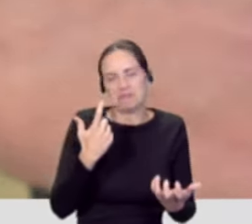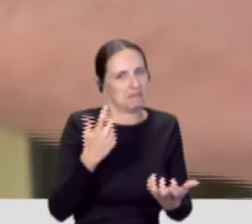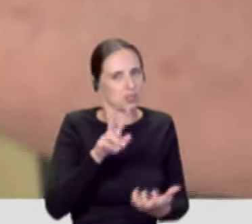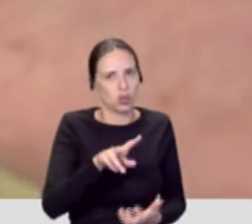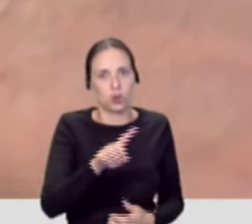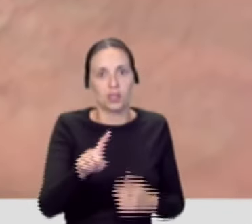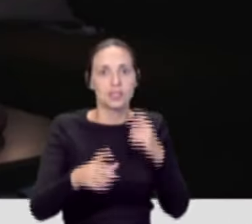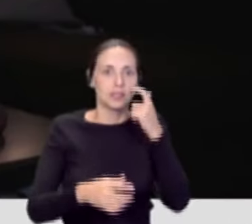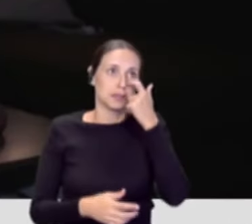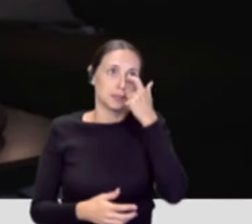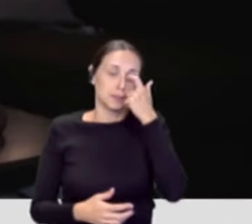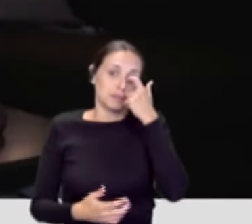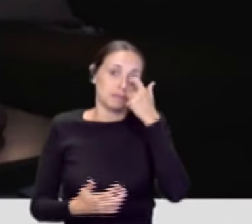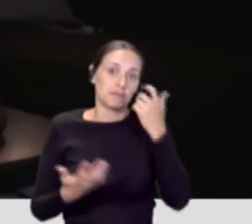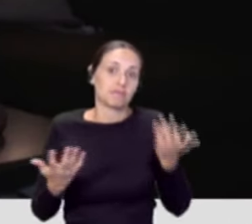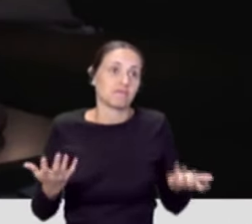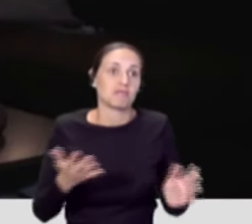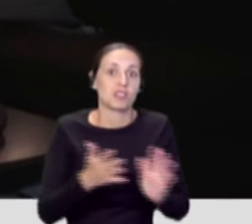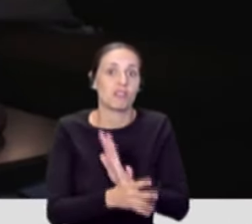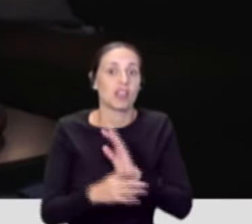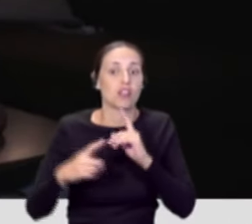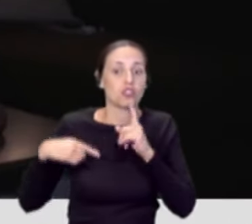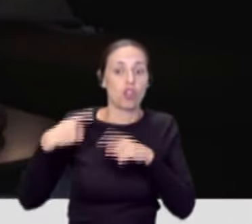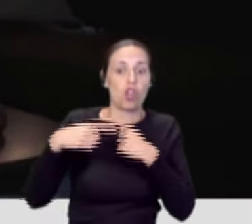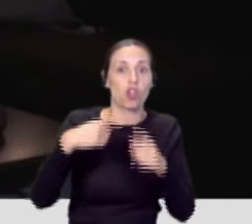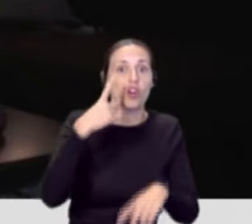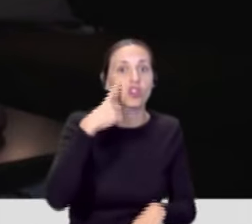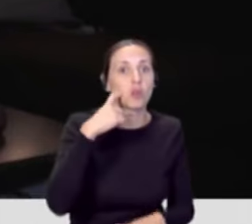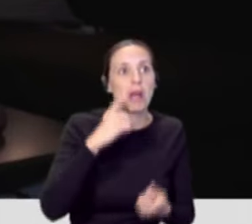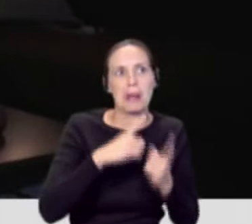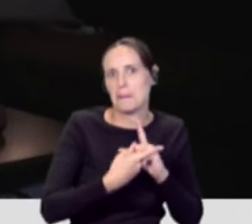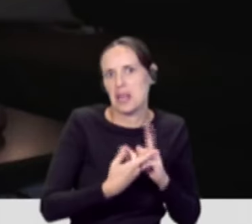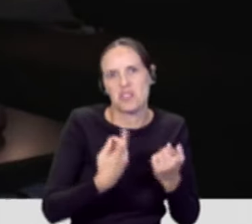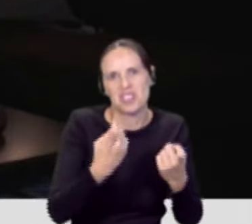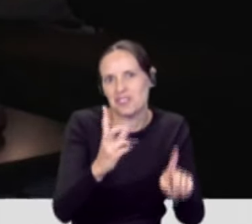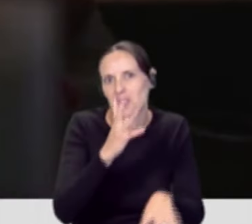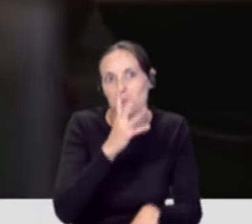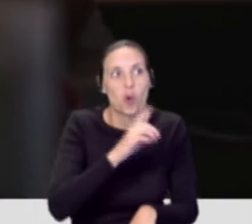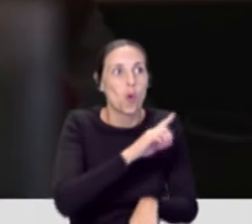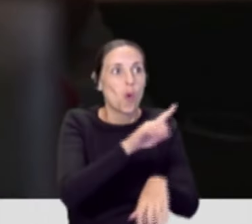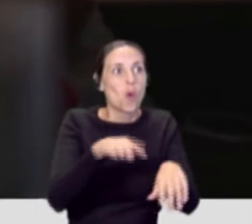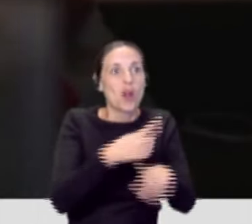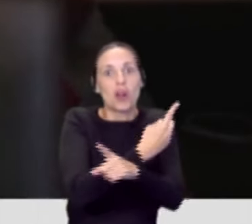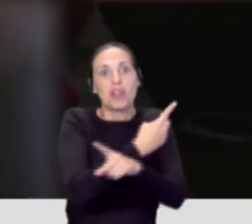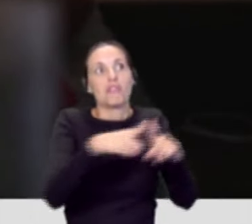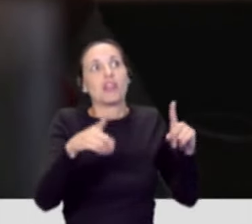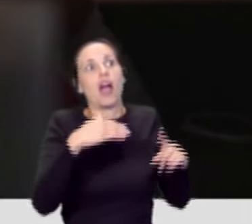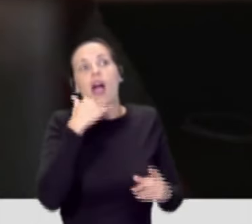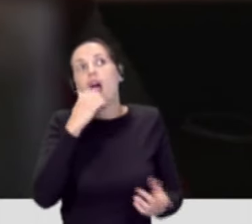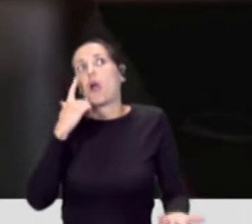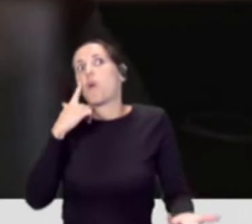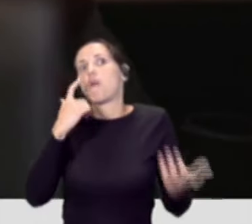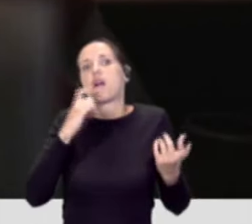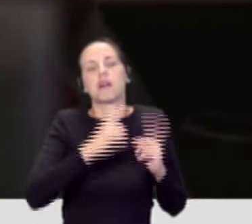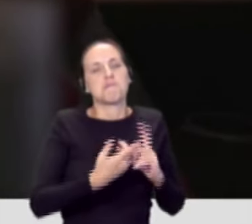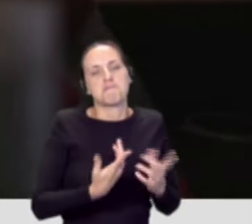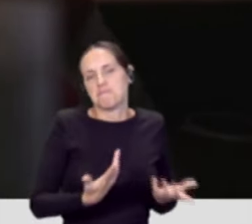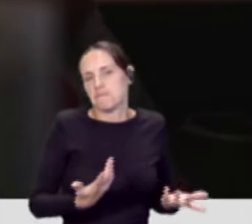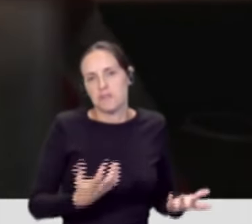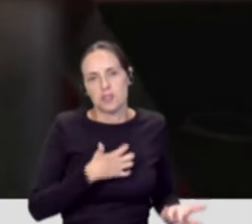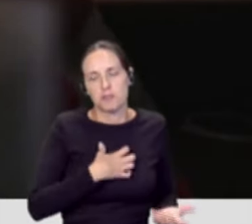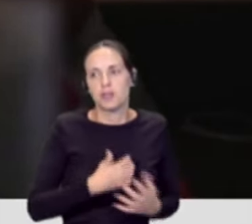que hay que hacer es no modificar las rutinas, porque una hora de diferencia no podemos modificar grandes cosas, ¿no? Sí. ¿Cuánto